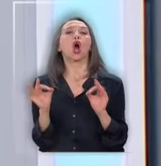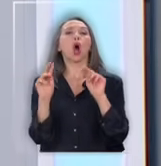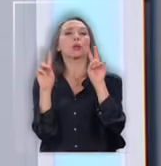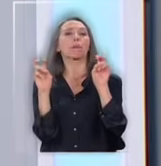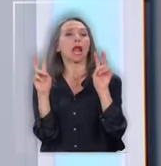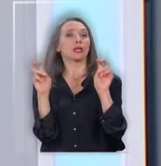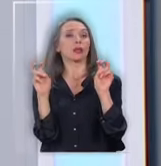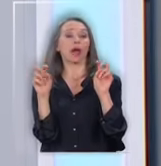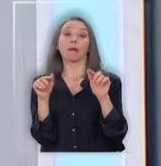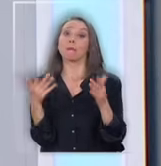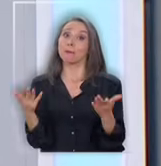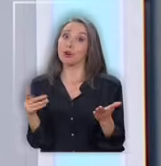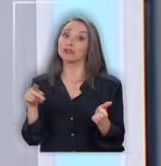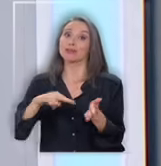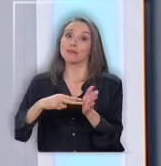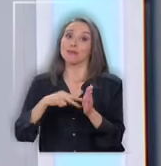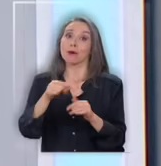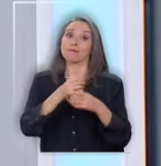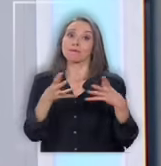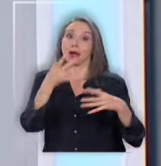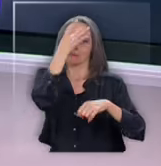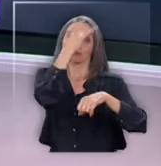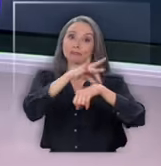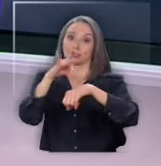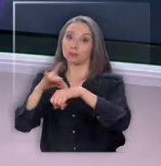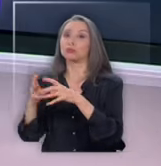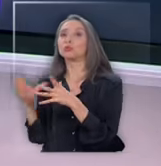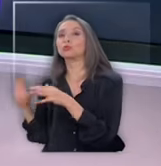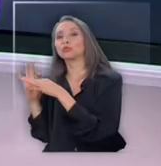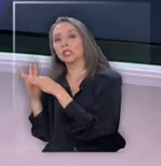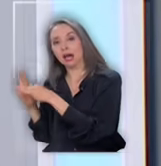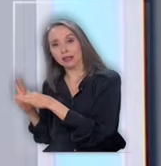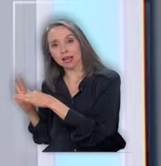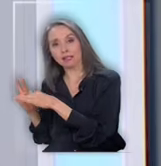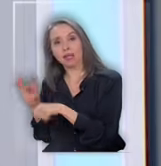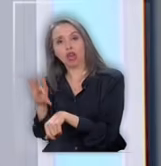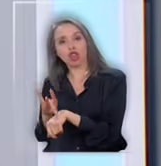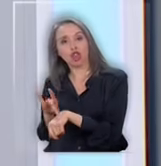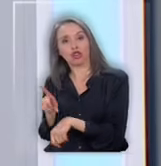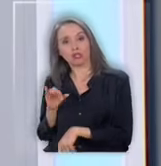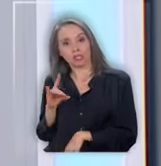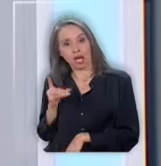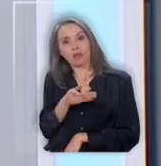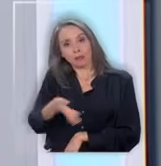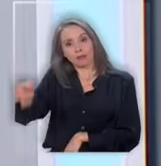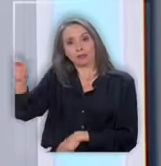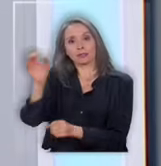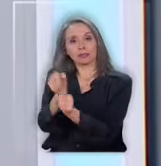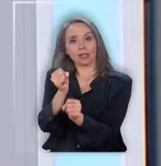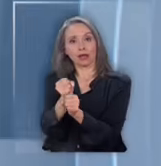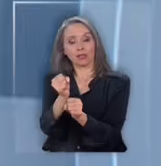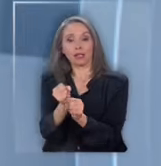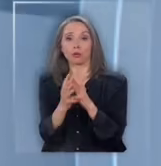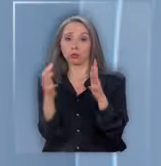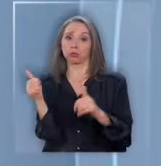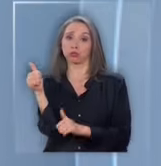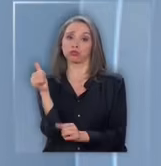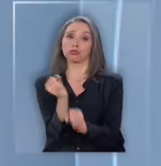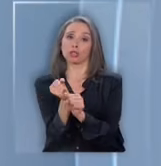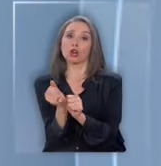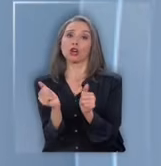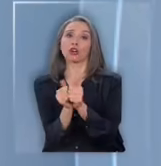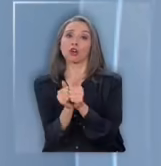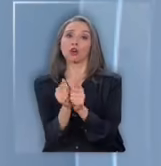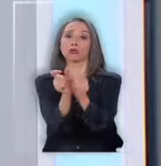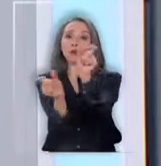en día eso puede estar pasando un poco la cuenta doctor muchísimas gracias lo dejamos para que siga trabajando verdad en esta gran labor que están realizando con